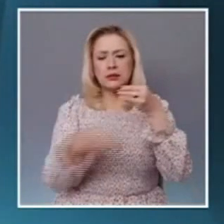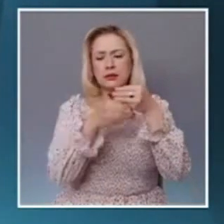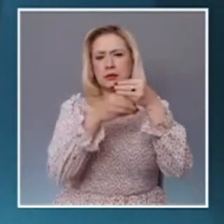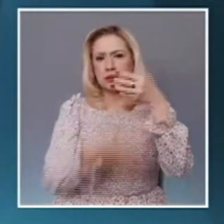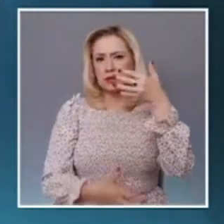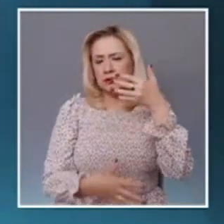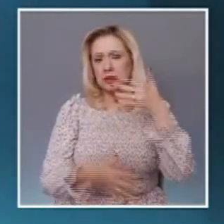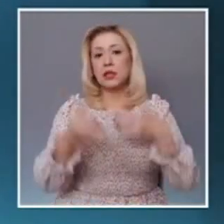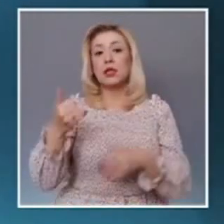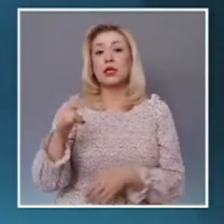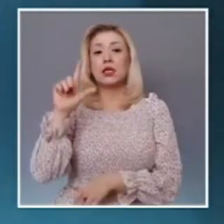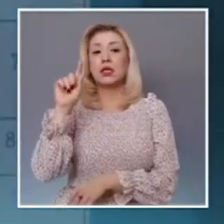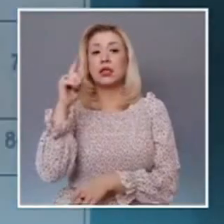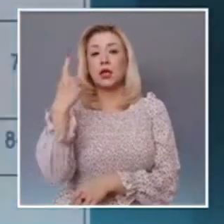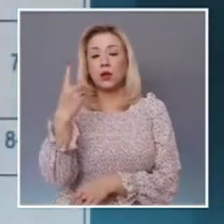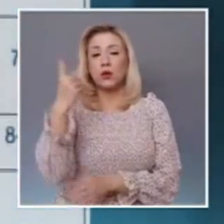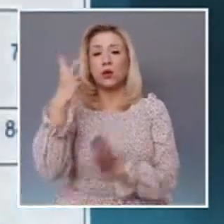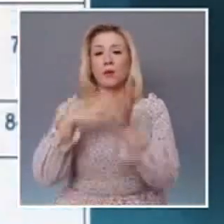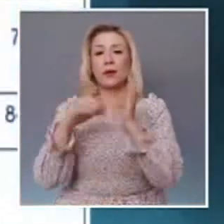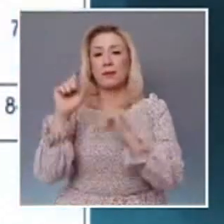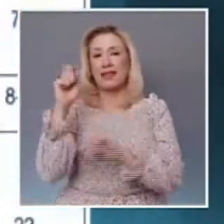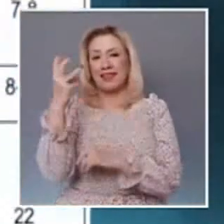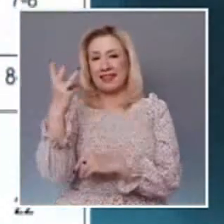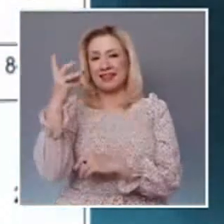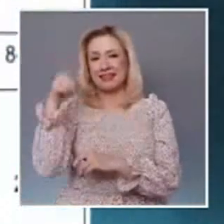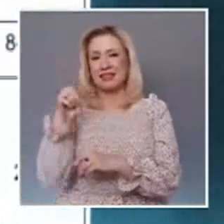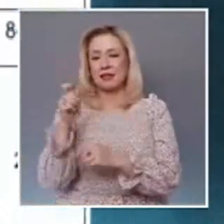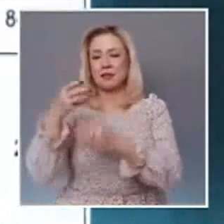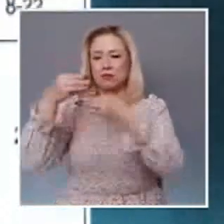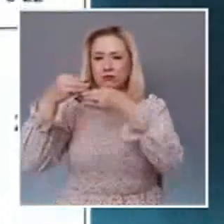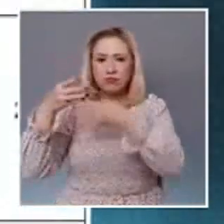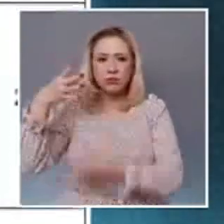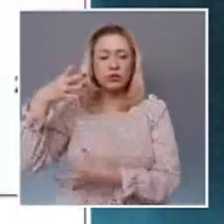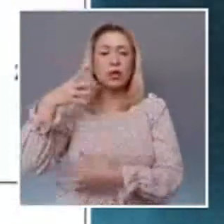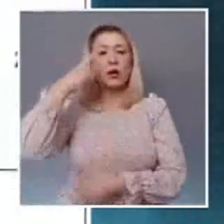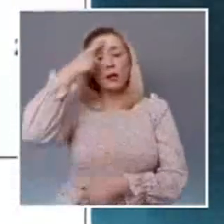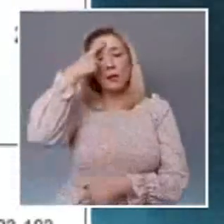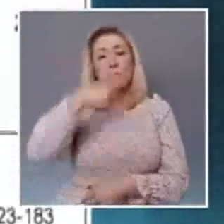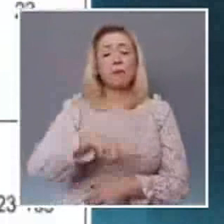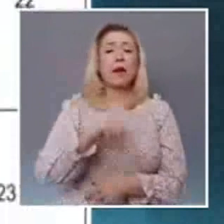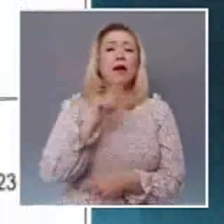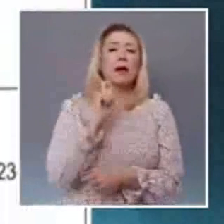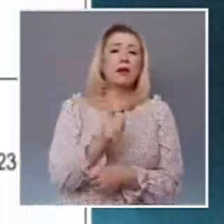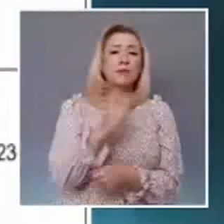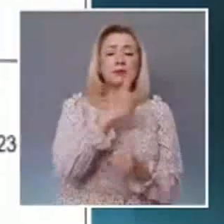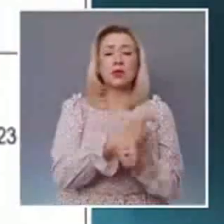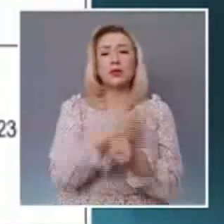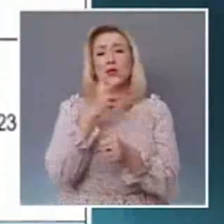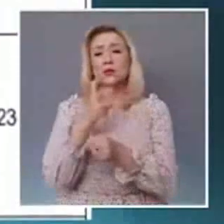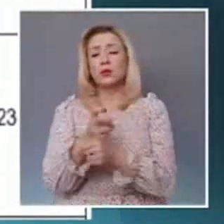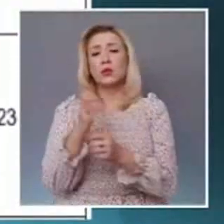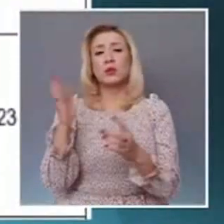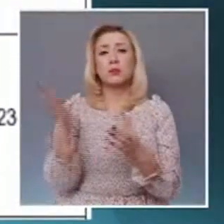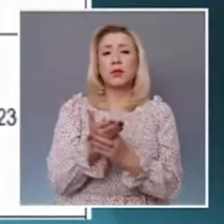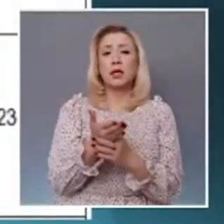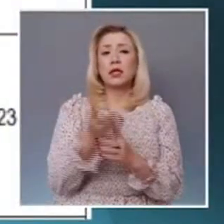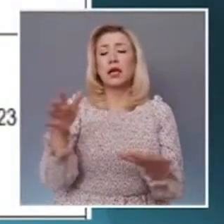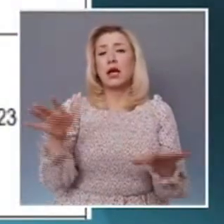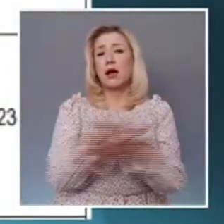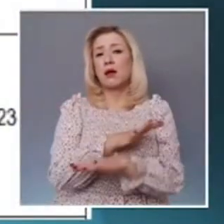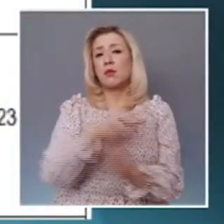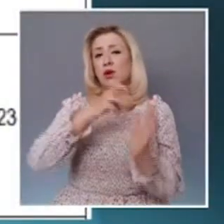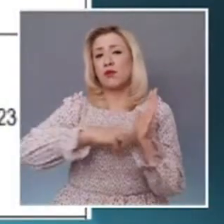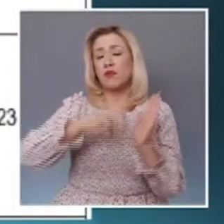71/2023 y acumuladas, en las que invalidó los decretos con la primera y segunda parte de las reformas político-electorales, en los dos casos